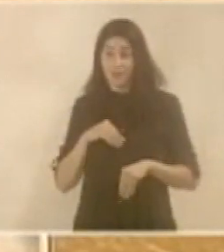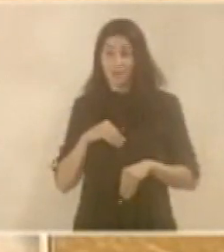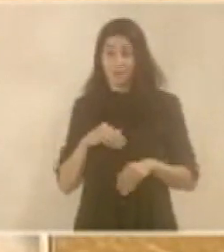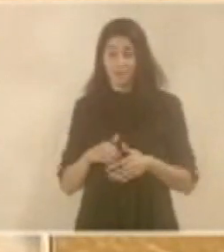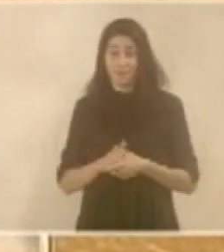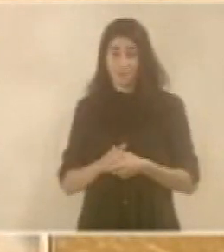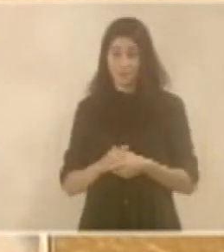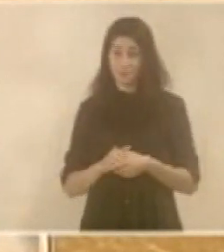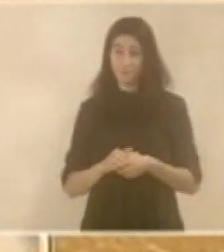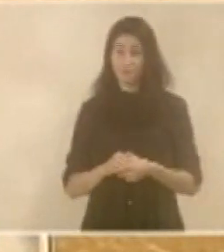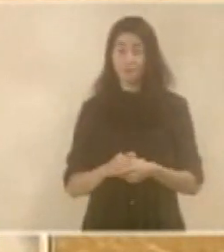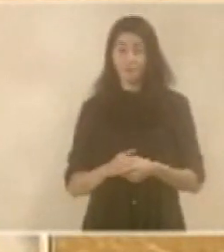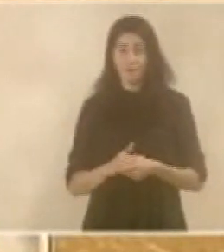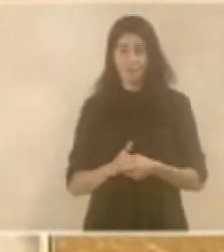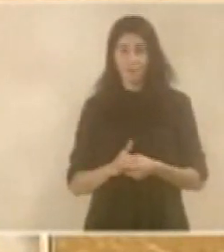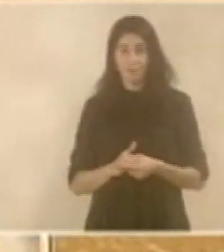al fracaso.